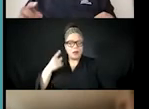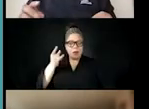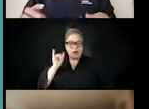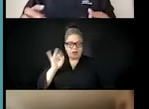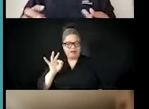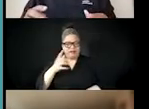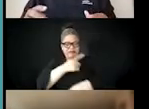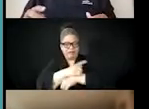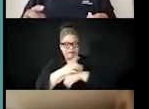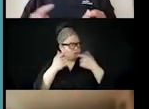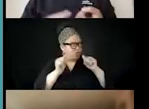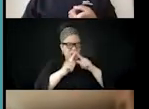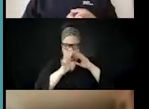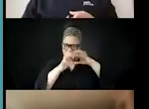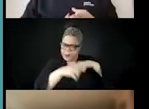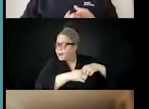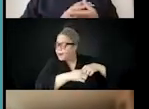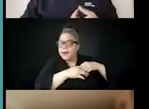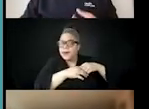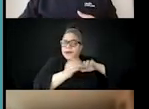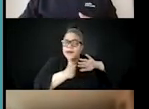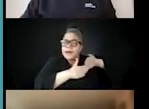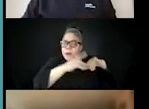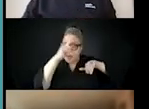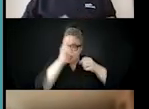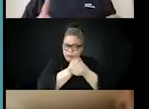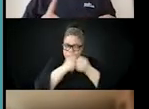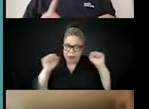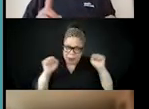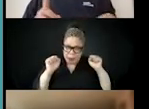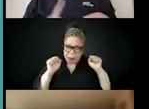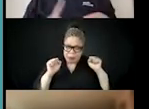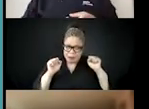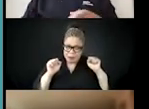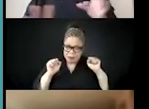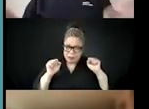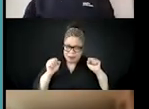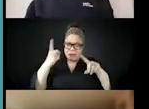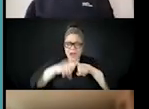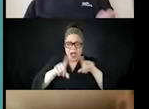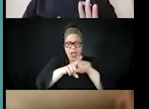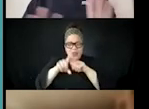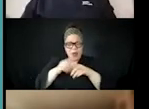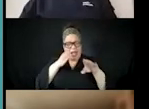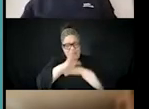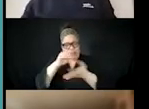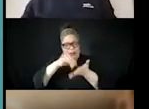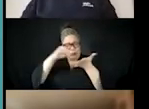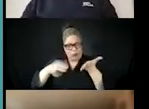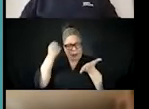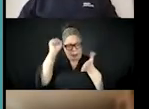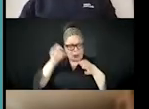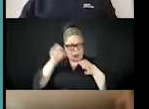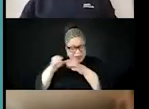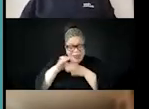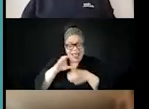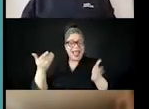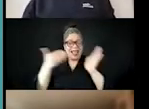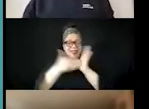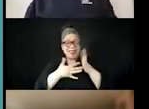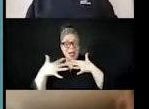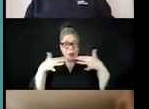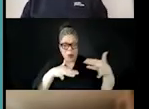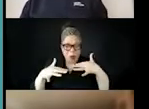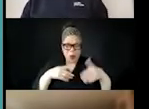no solamente de concha pero no solamente se invocaba se enfocaba en los derechos civiles sino que los